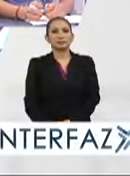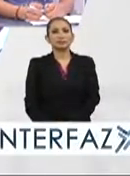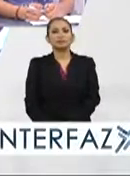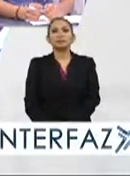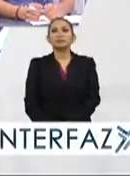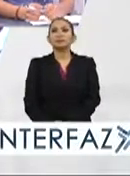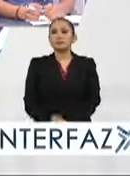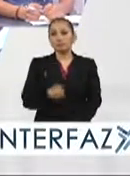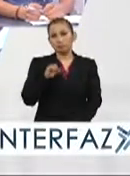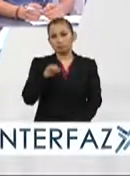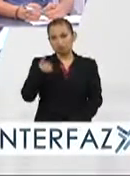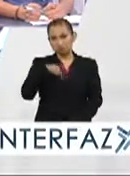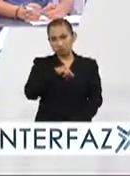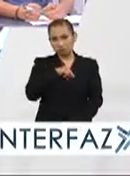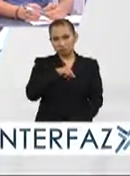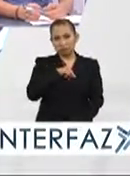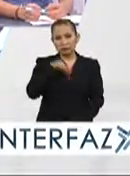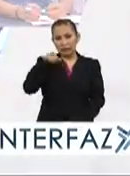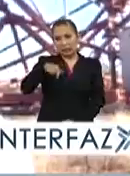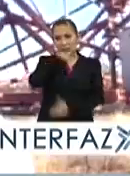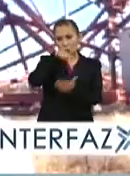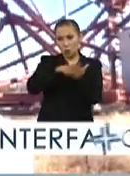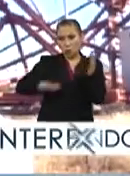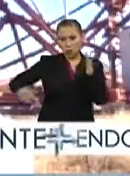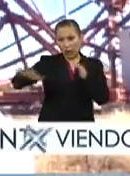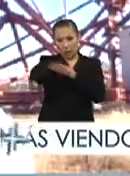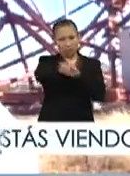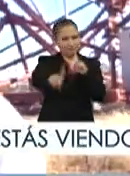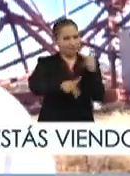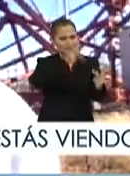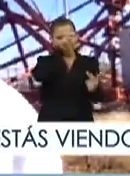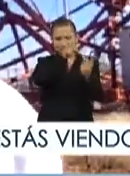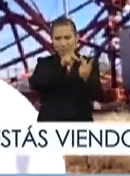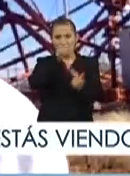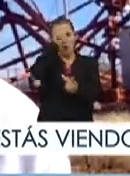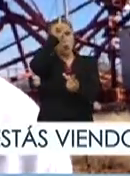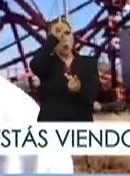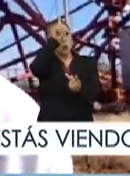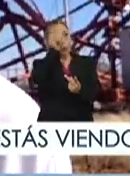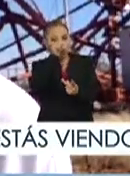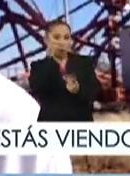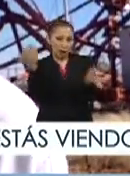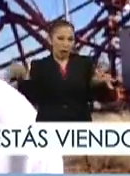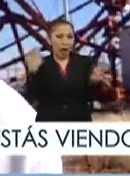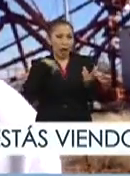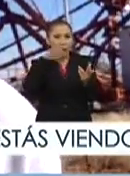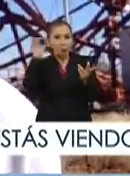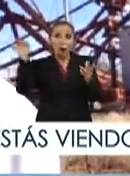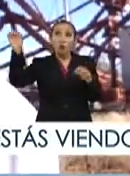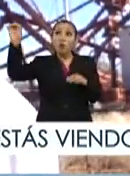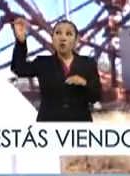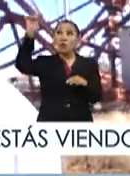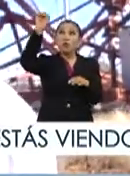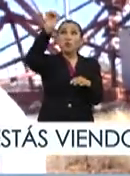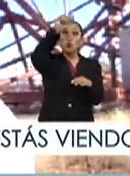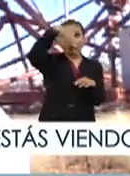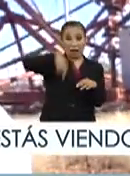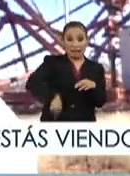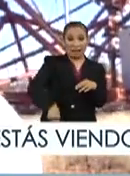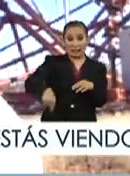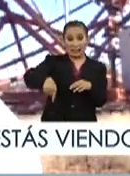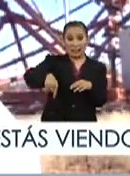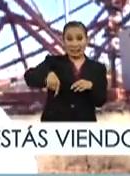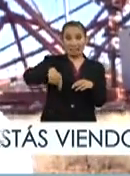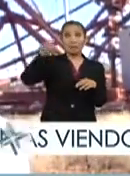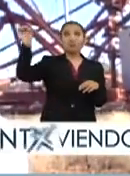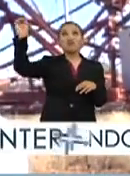Sí, aquí vamos nosotros, es un lugar, como he dicho, perfecto. La luna, bueno, pues va prácticamente a pasar por el cenit,